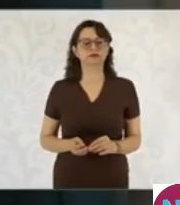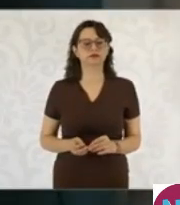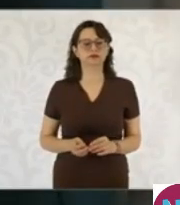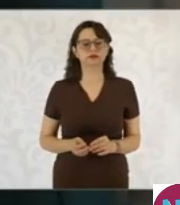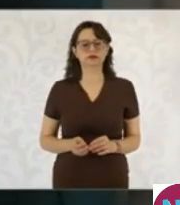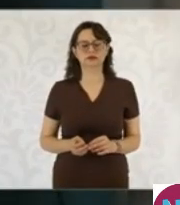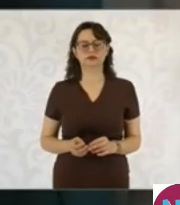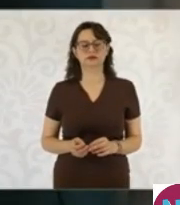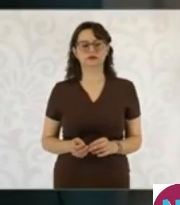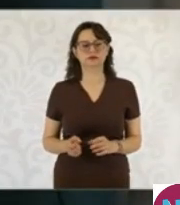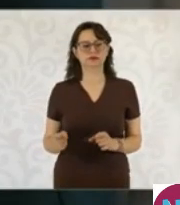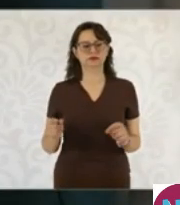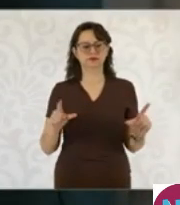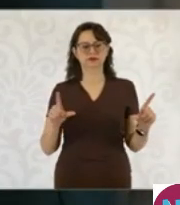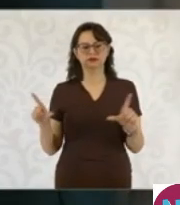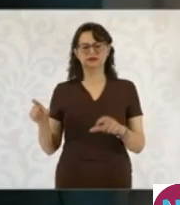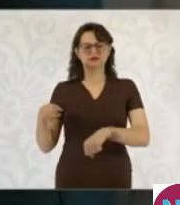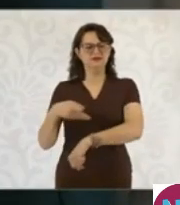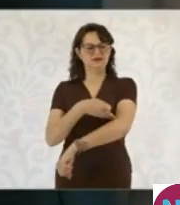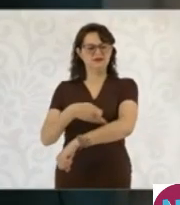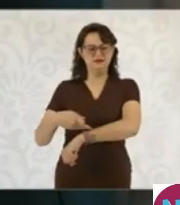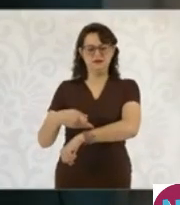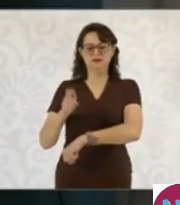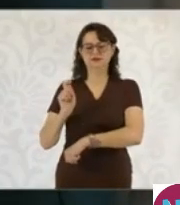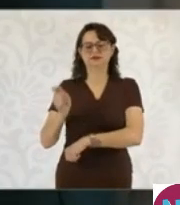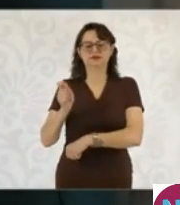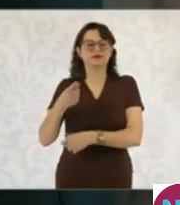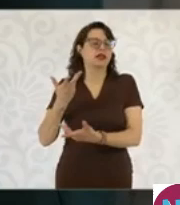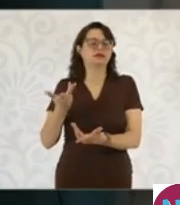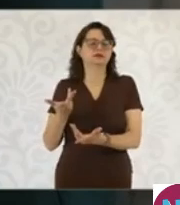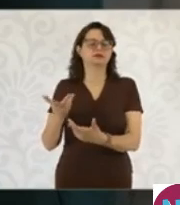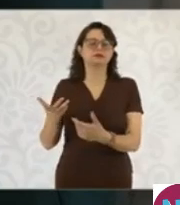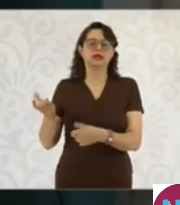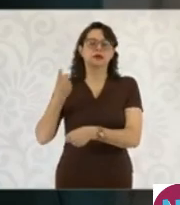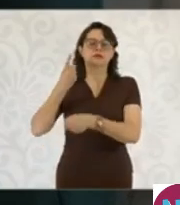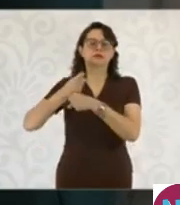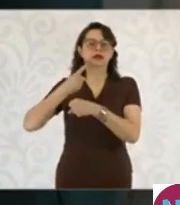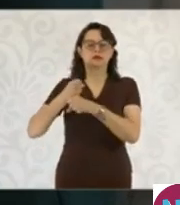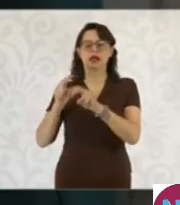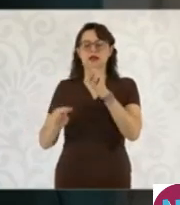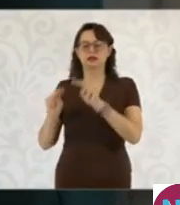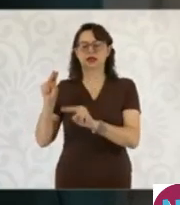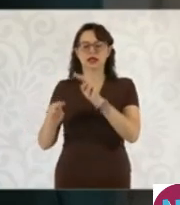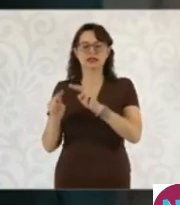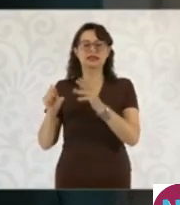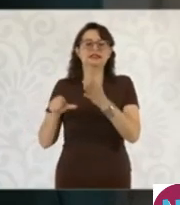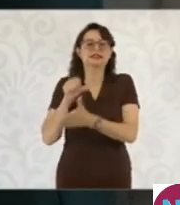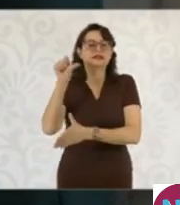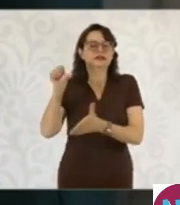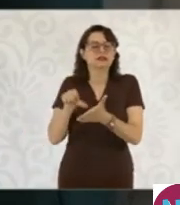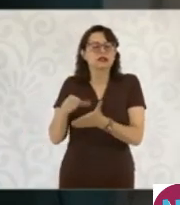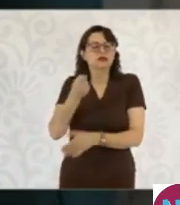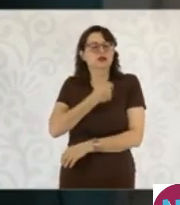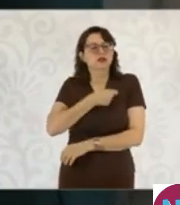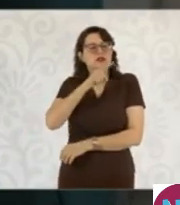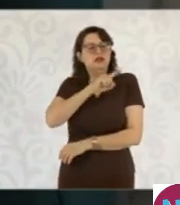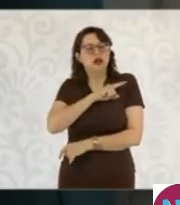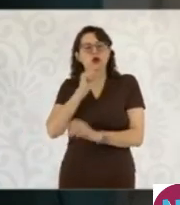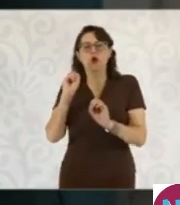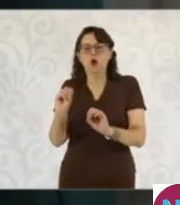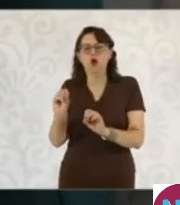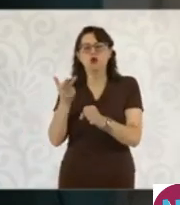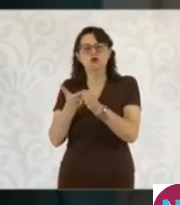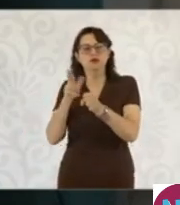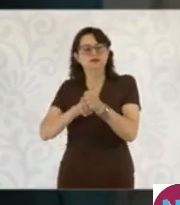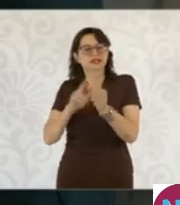medicina familiar es aquella que ocurre en el primer nivel de atención en alguna de las 1.548 unidades de medicina